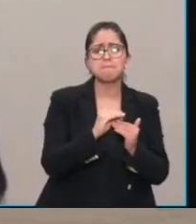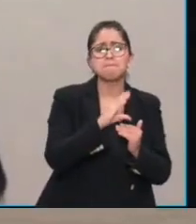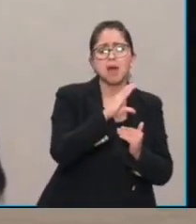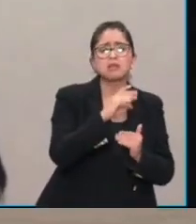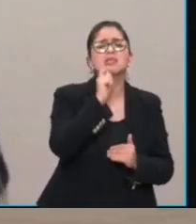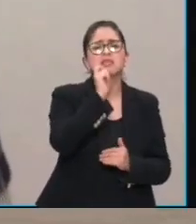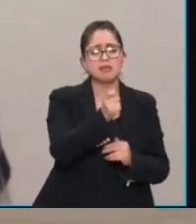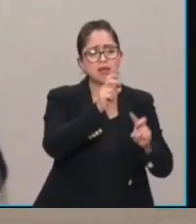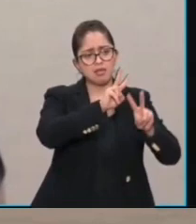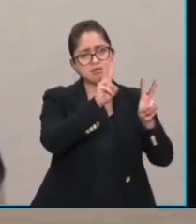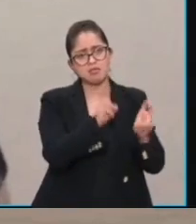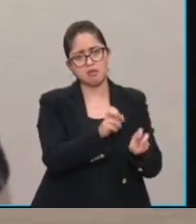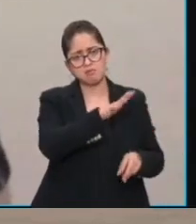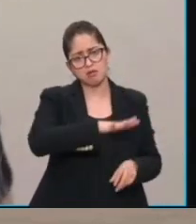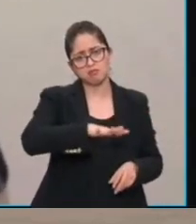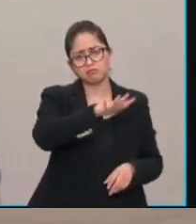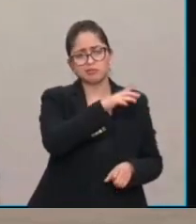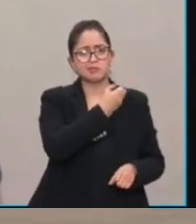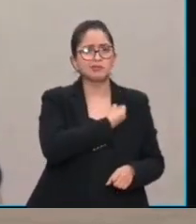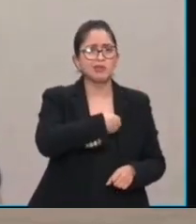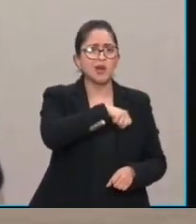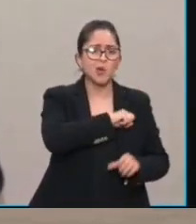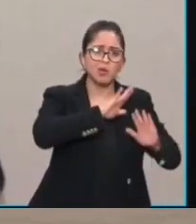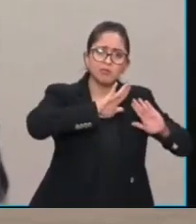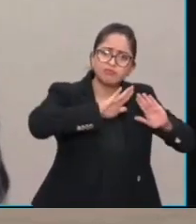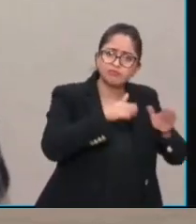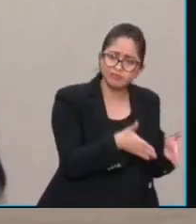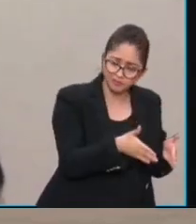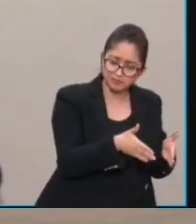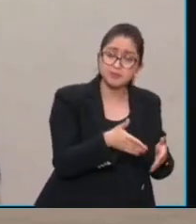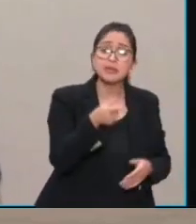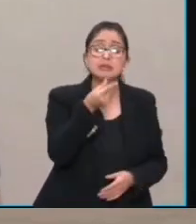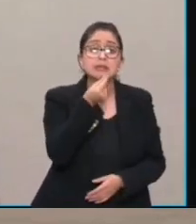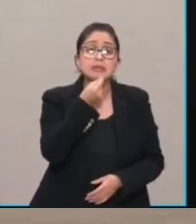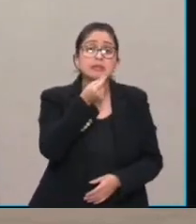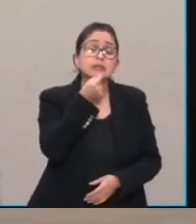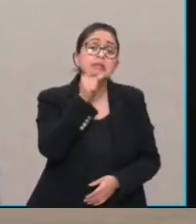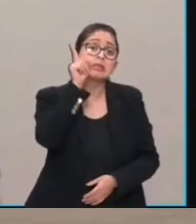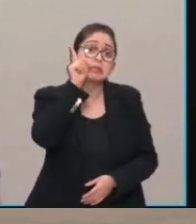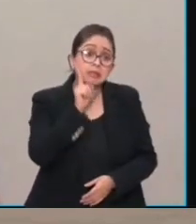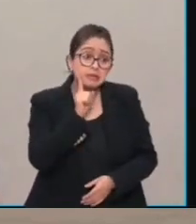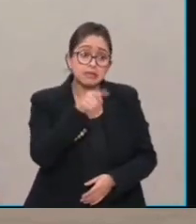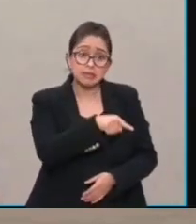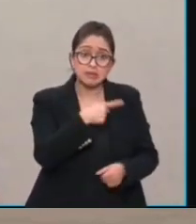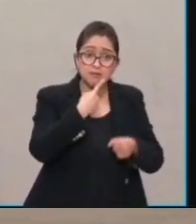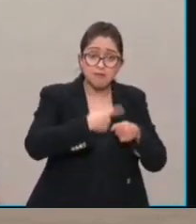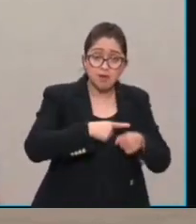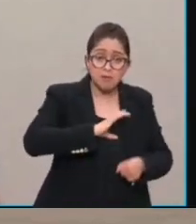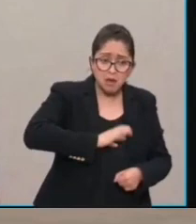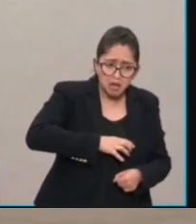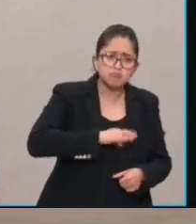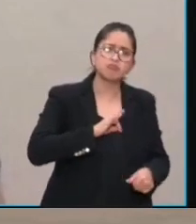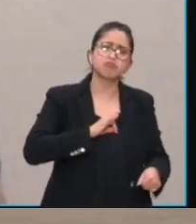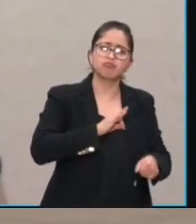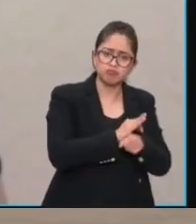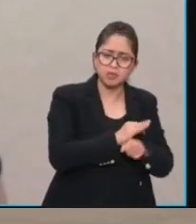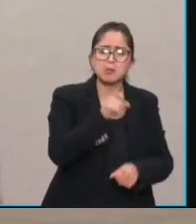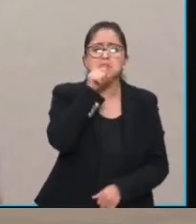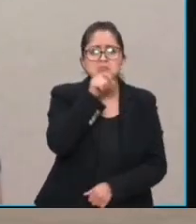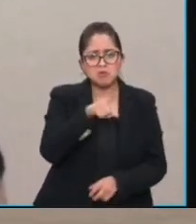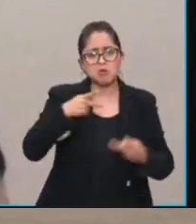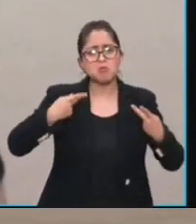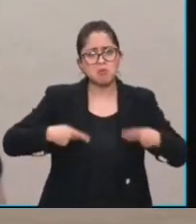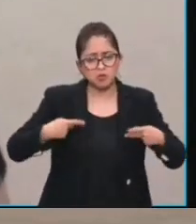sector salud. Por eso es que estamos defendiendo a las niñas y los niños con cáncer, a las personas de la comunidad